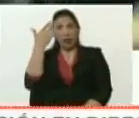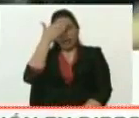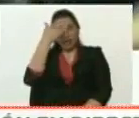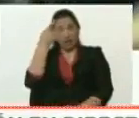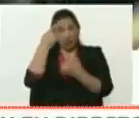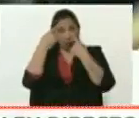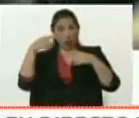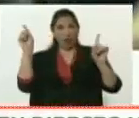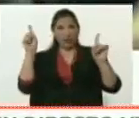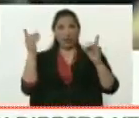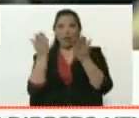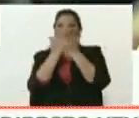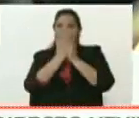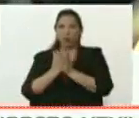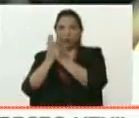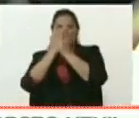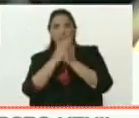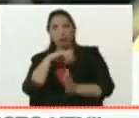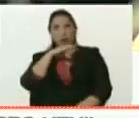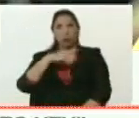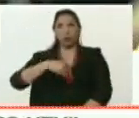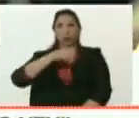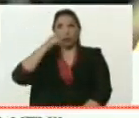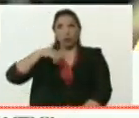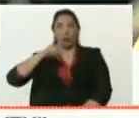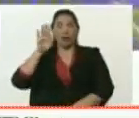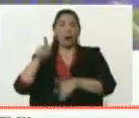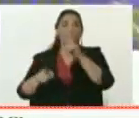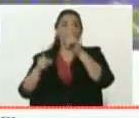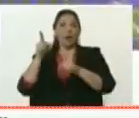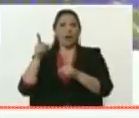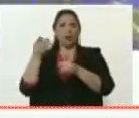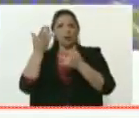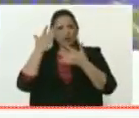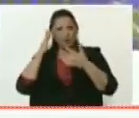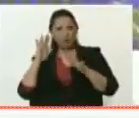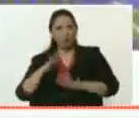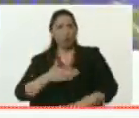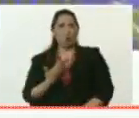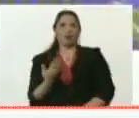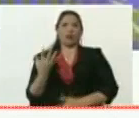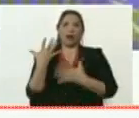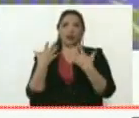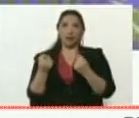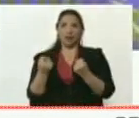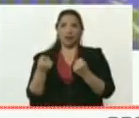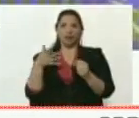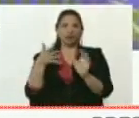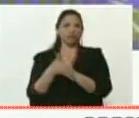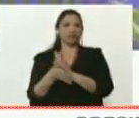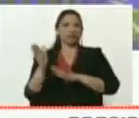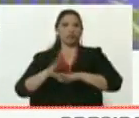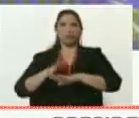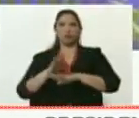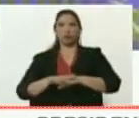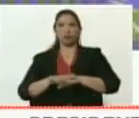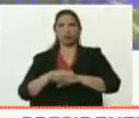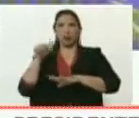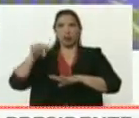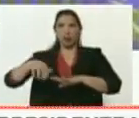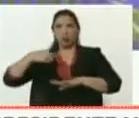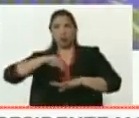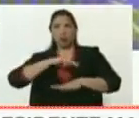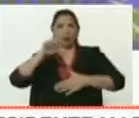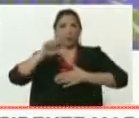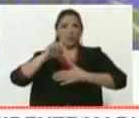la historia de nuestros pueblos para que al menos tengan un mínimo de entendimiento de qué es lo que está ocurriendo en nuestra América y